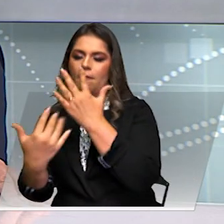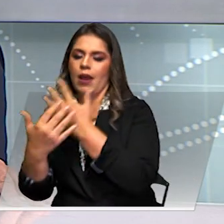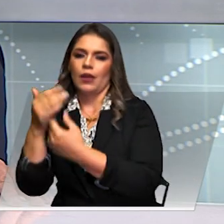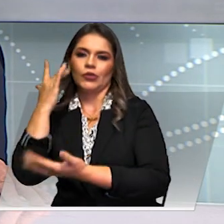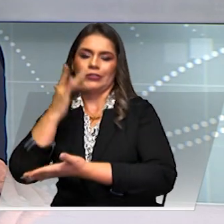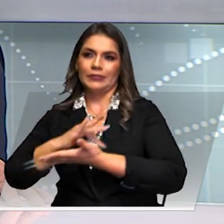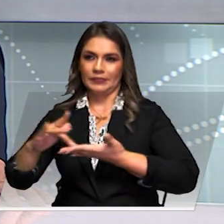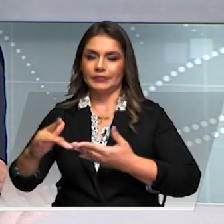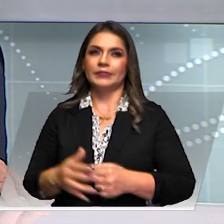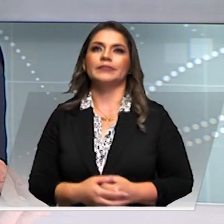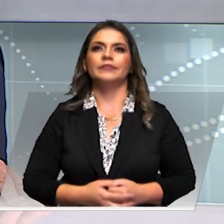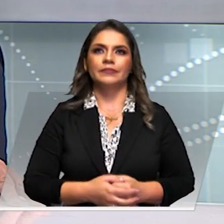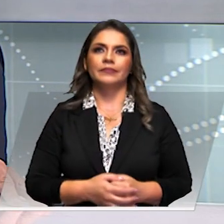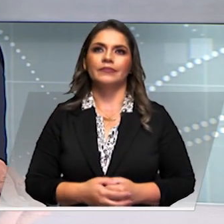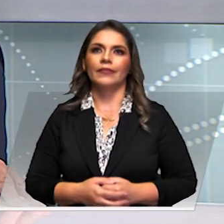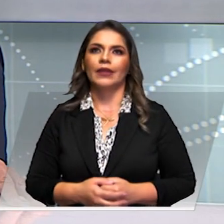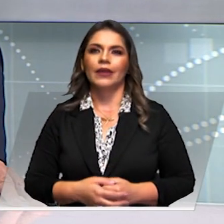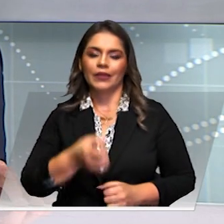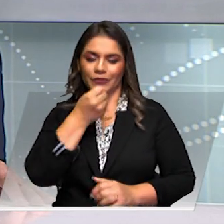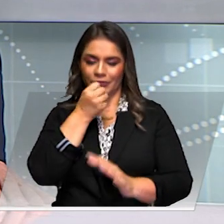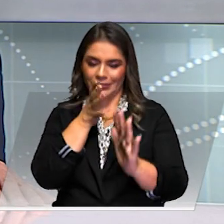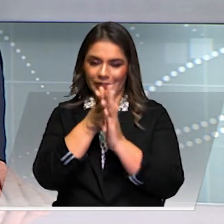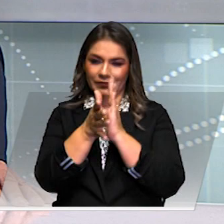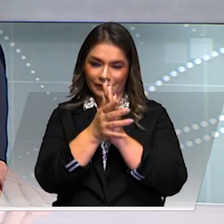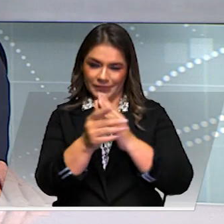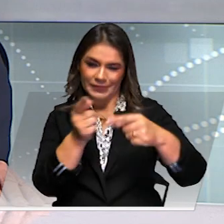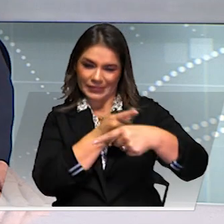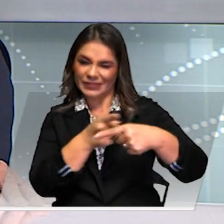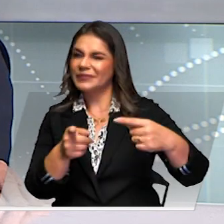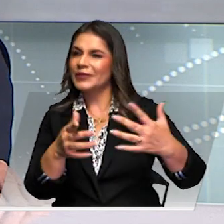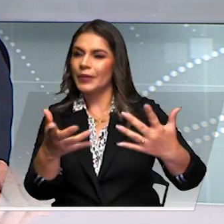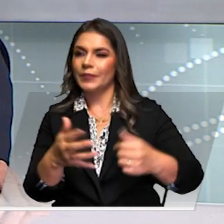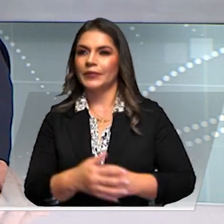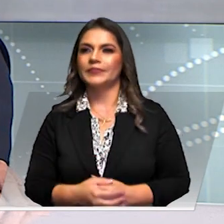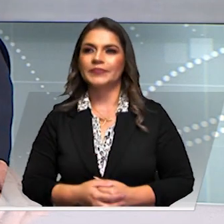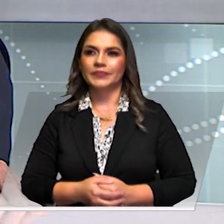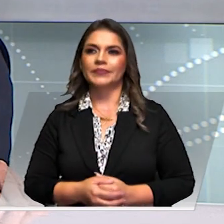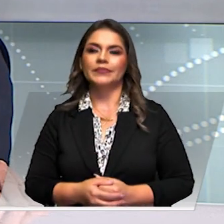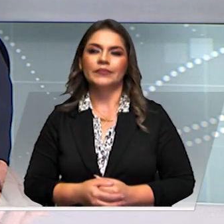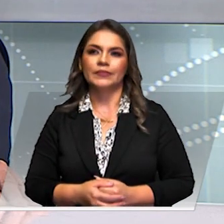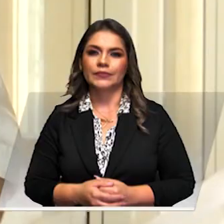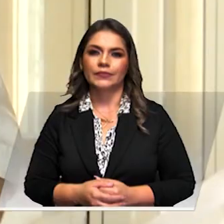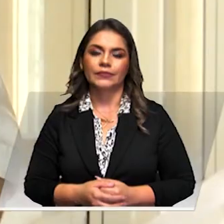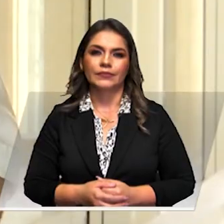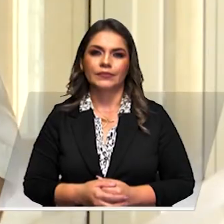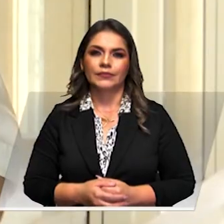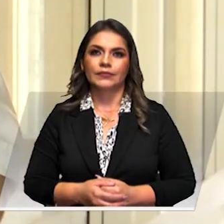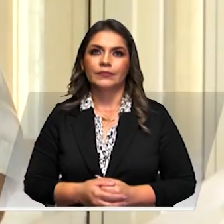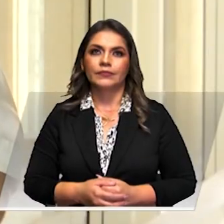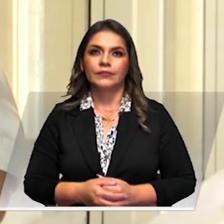Veamos a continuación otros hechos que serán noticia esta semana aquí en Teleantioquia Noticias.